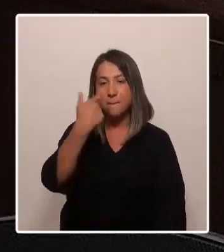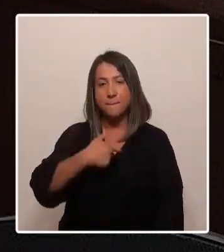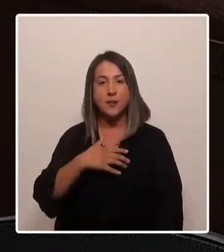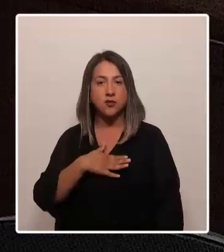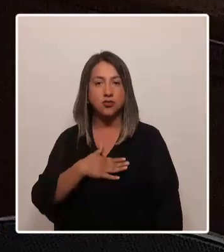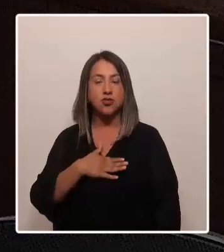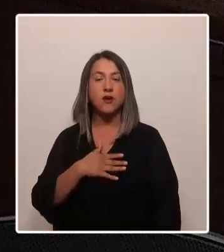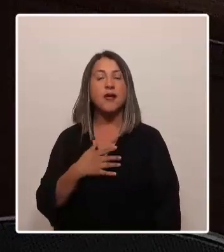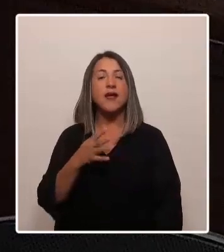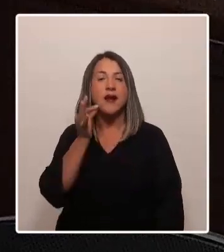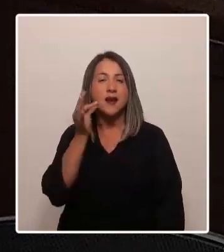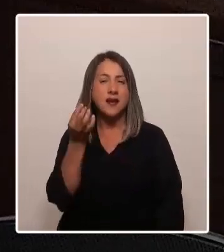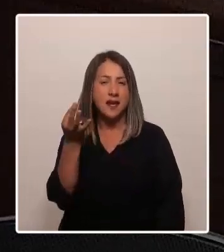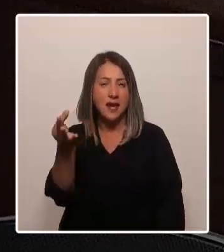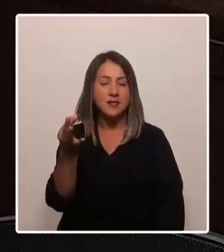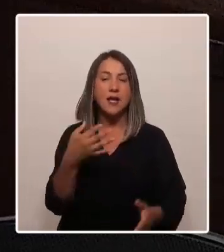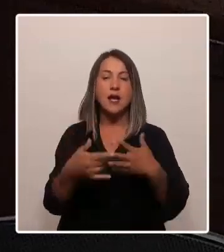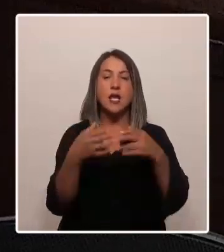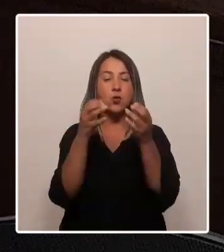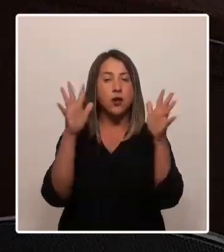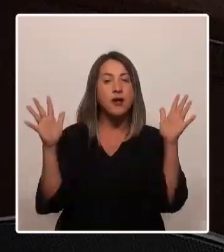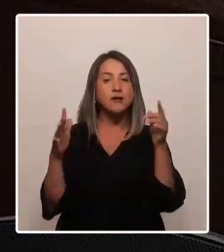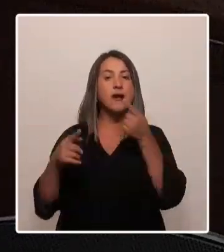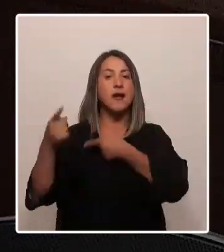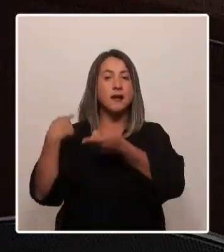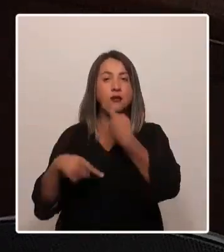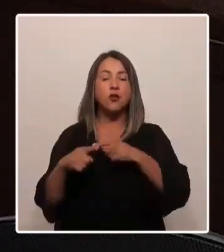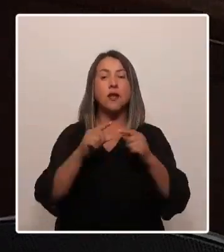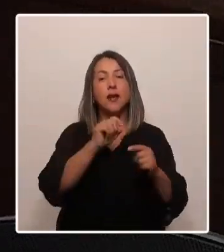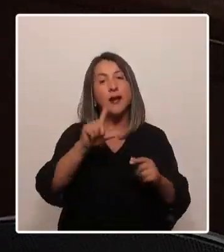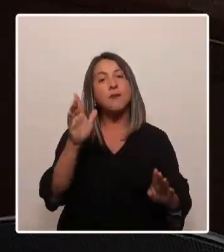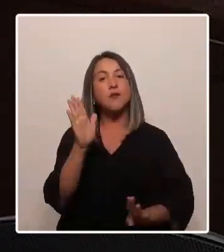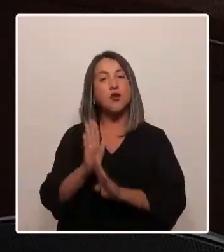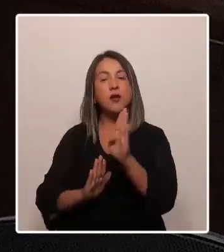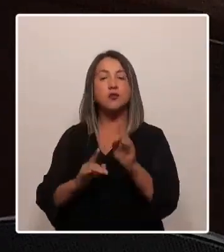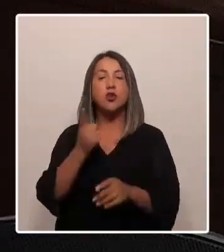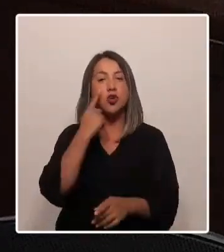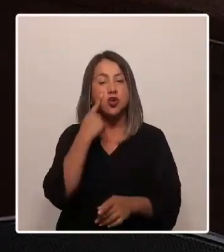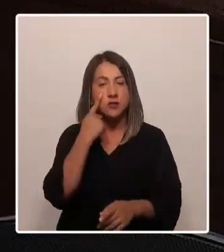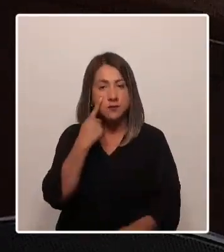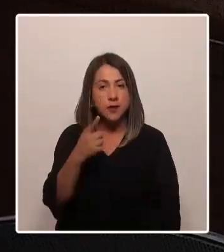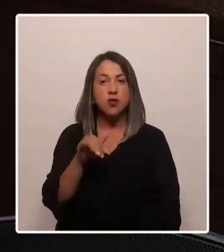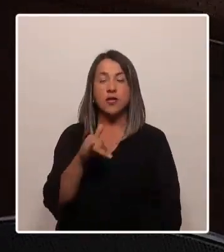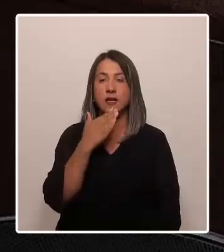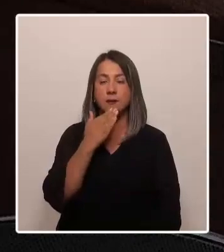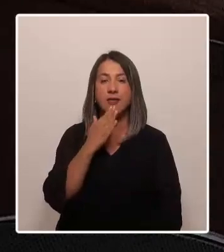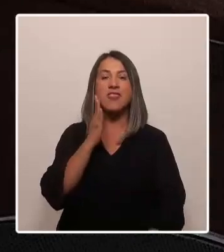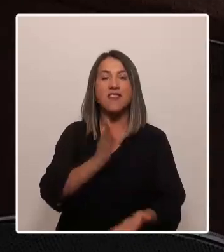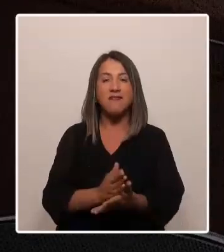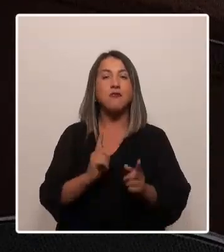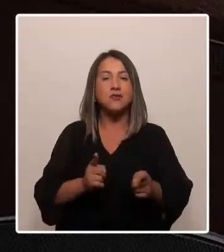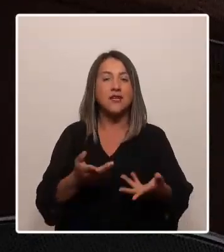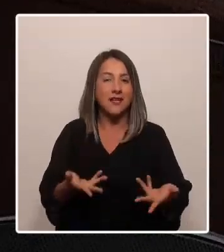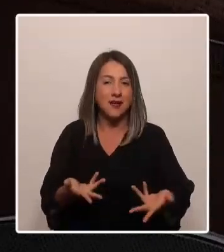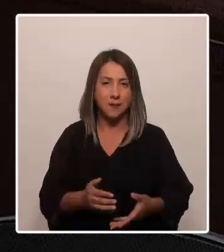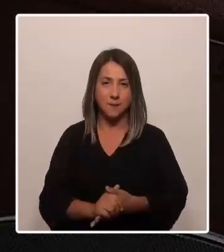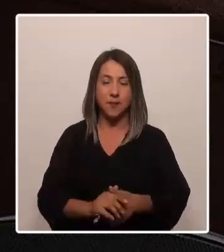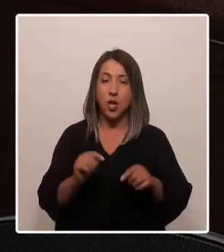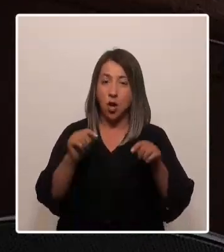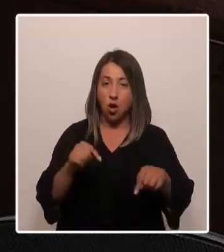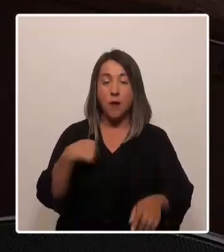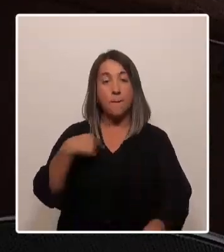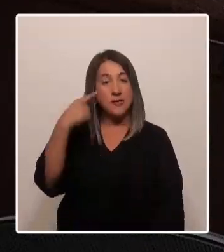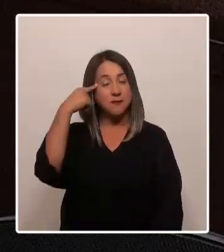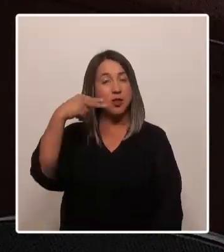riqueza, la naturaleza, la historia, el progreso, el conocimiento y el deber ser. Y hoy, el pensamiento neoliberal